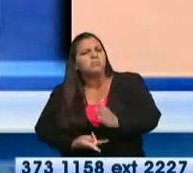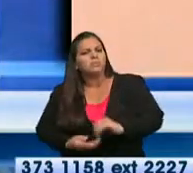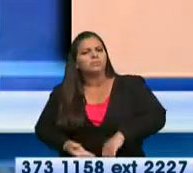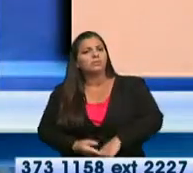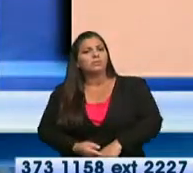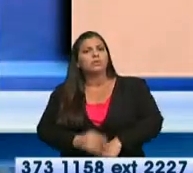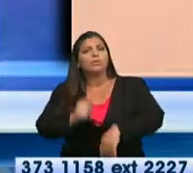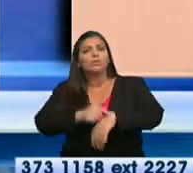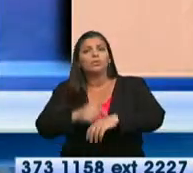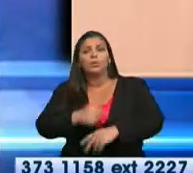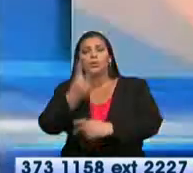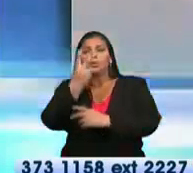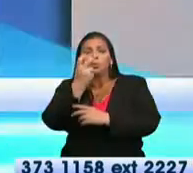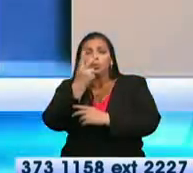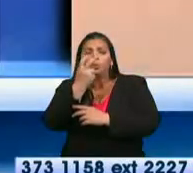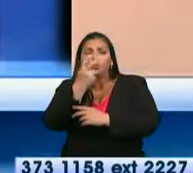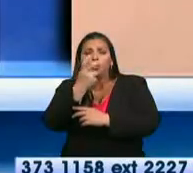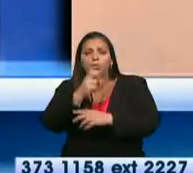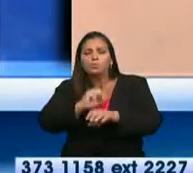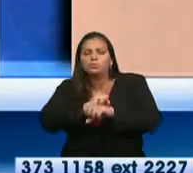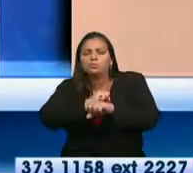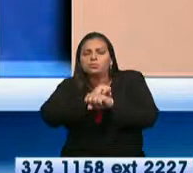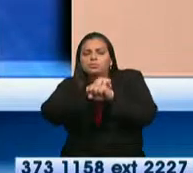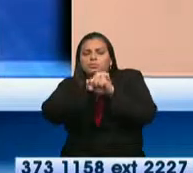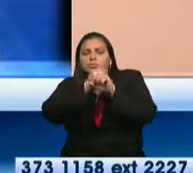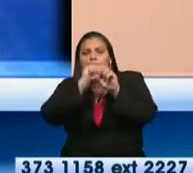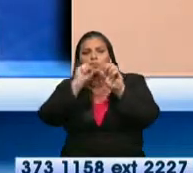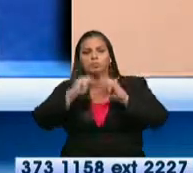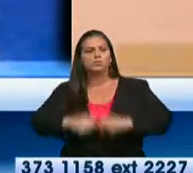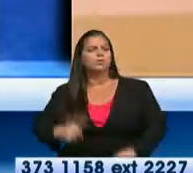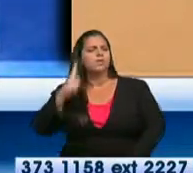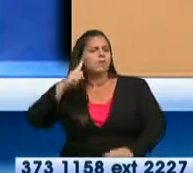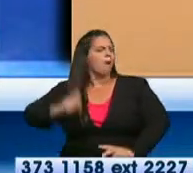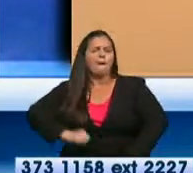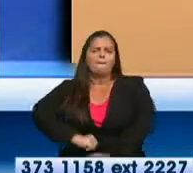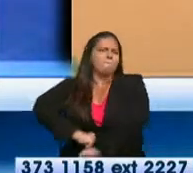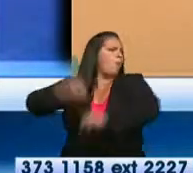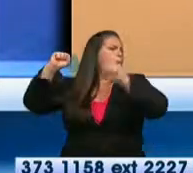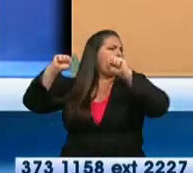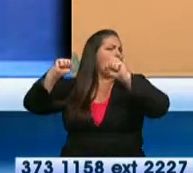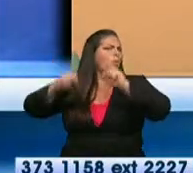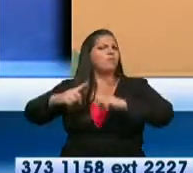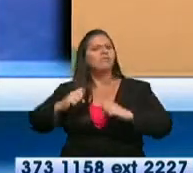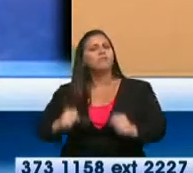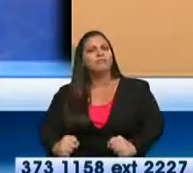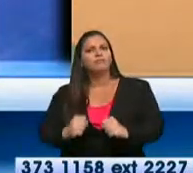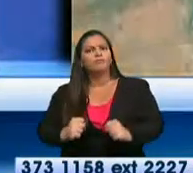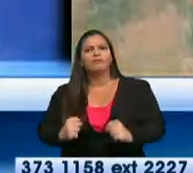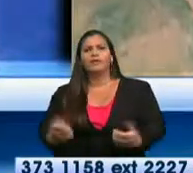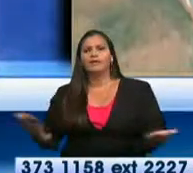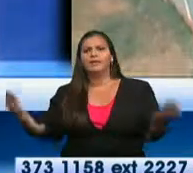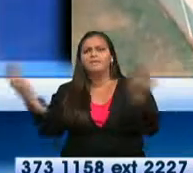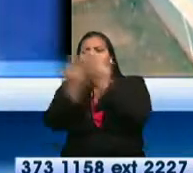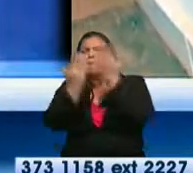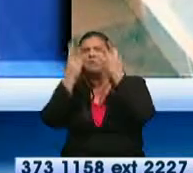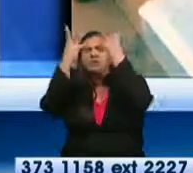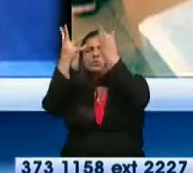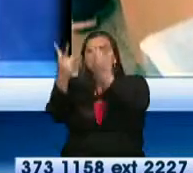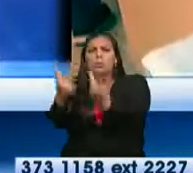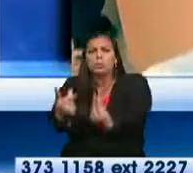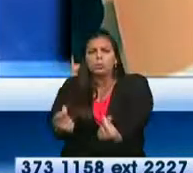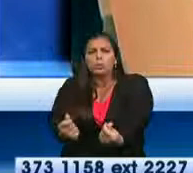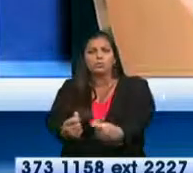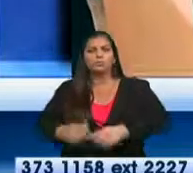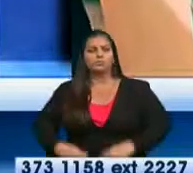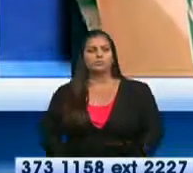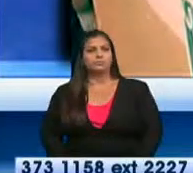el estruendo, y pensamos que era el techo porque fue fuerte que solamente todos los vidrios cayeron para atrás. Y ¡boom! La